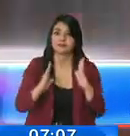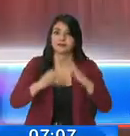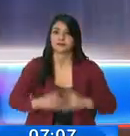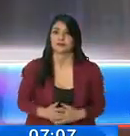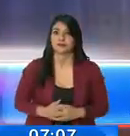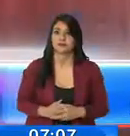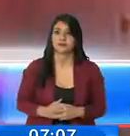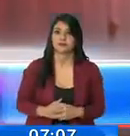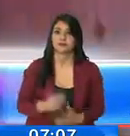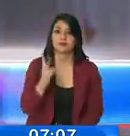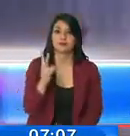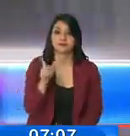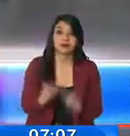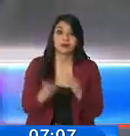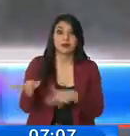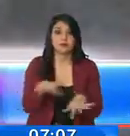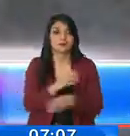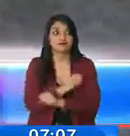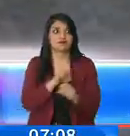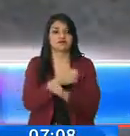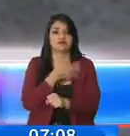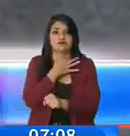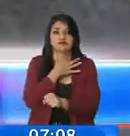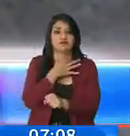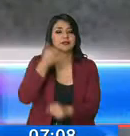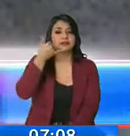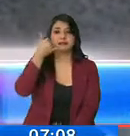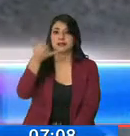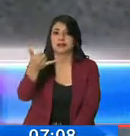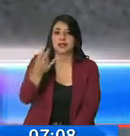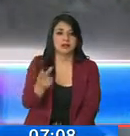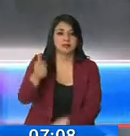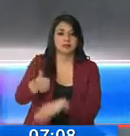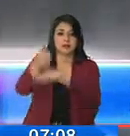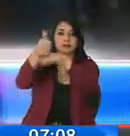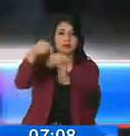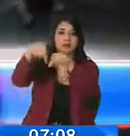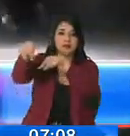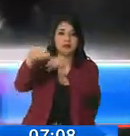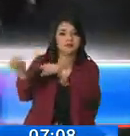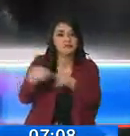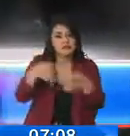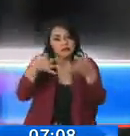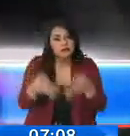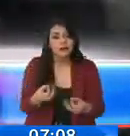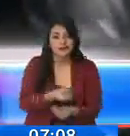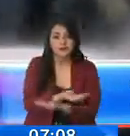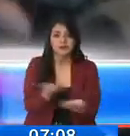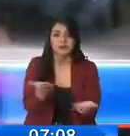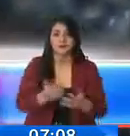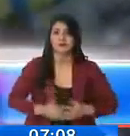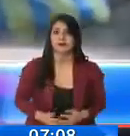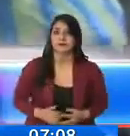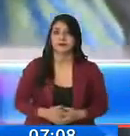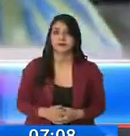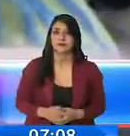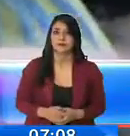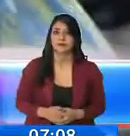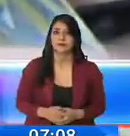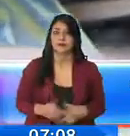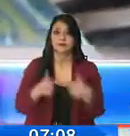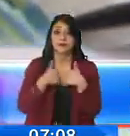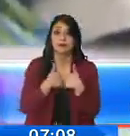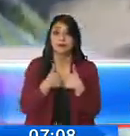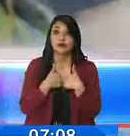Los vecinos se asustaron. Inmediatamente llamaron a los elementos de tránsito para confirmar esta novedad. Yo estaba